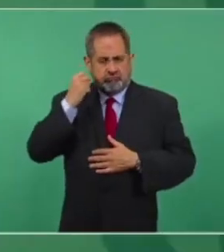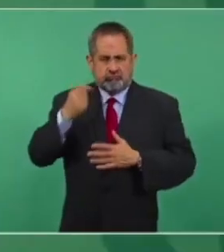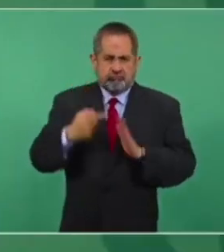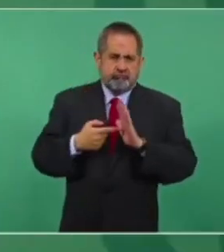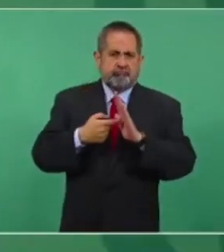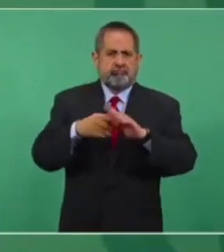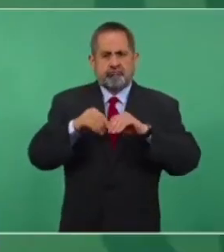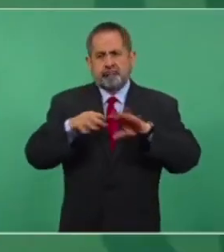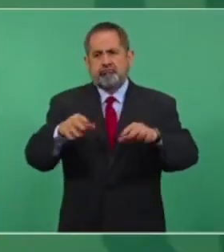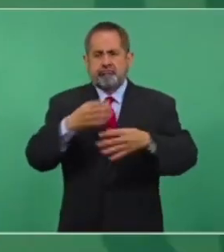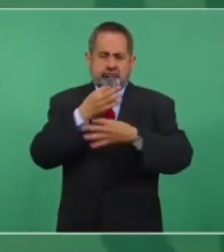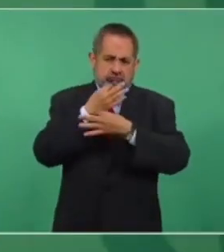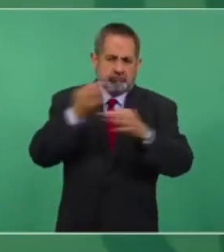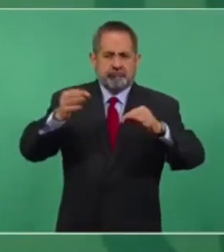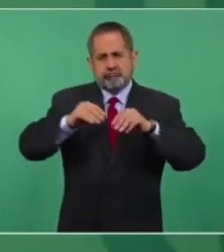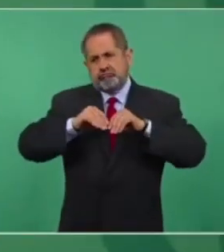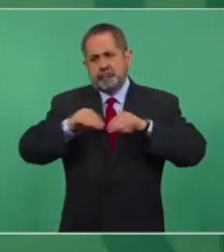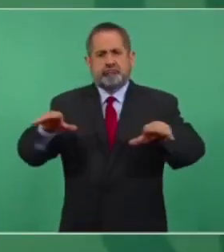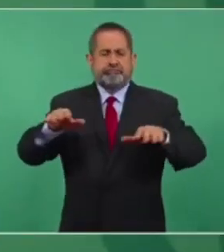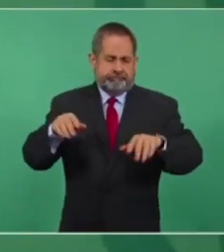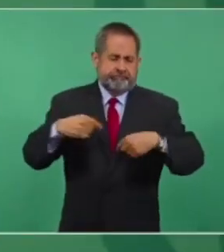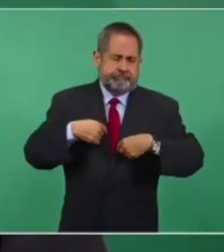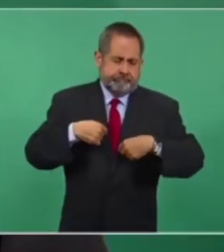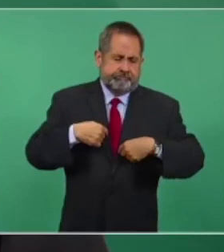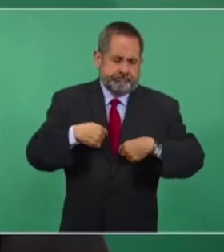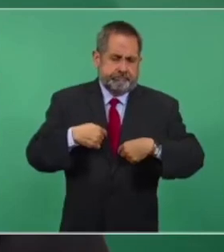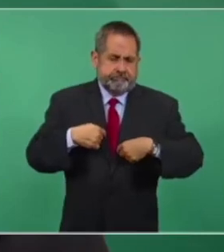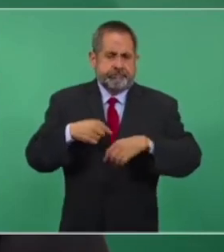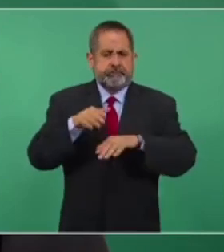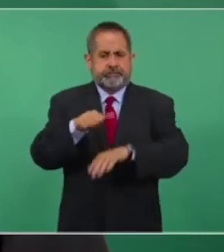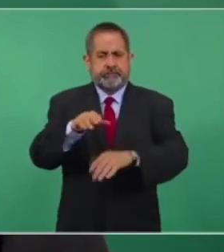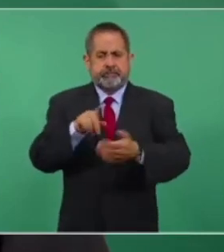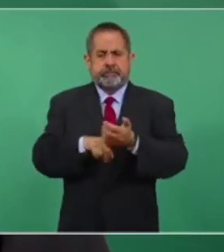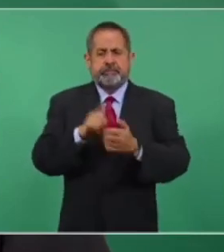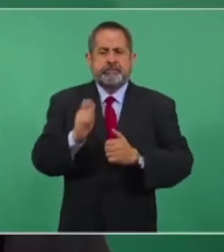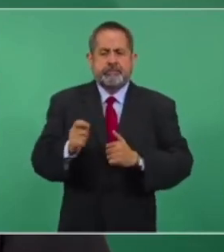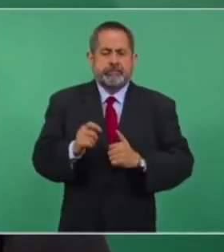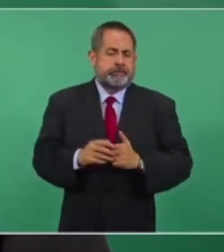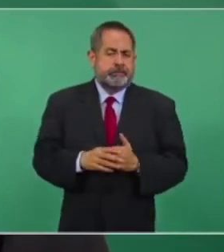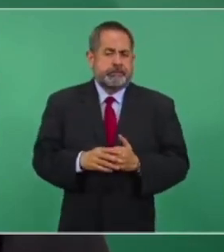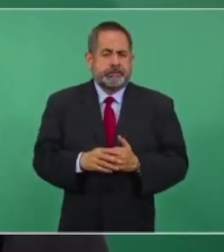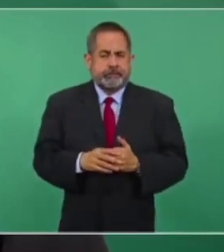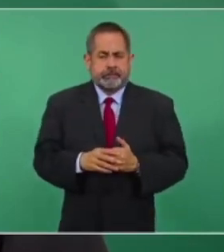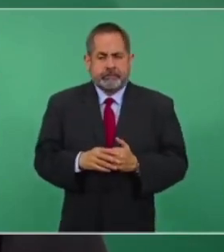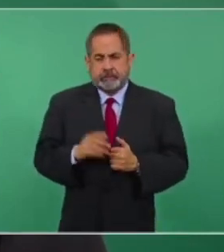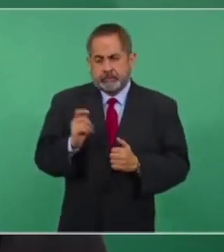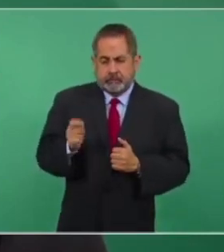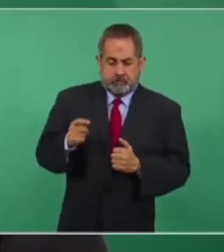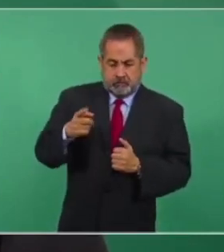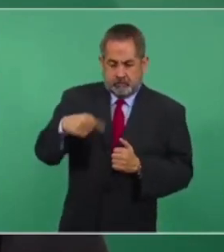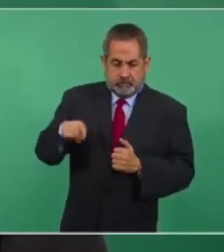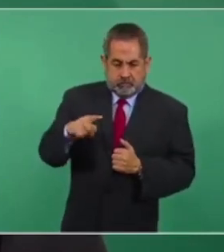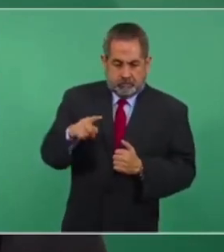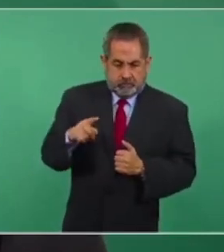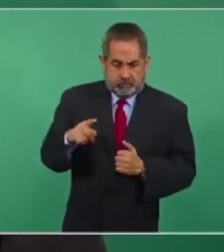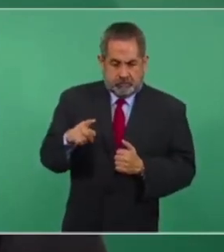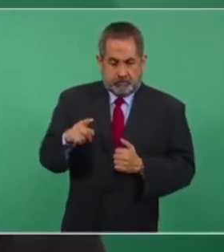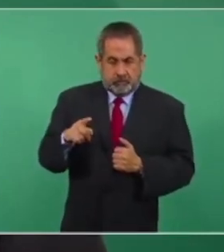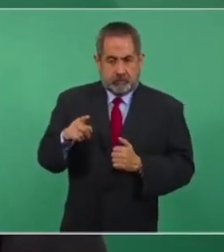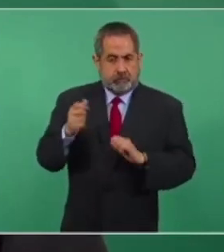un mensaje que tiene que ver con